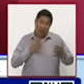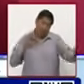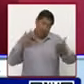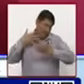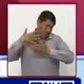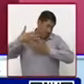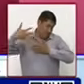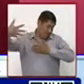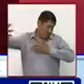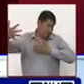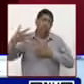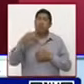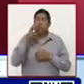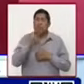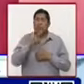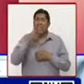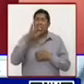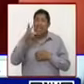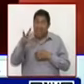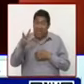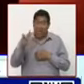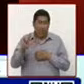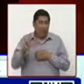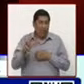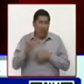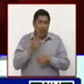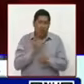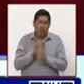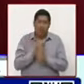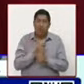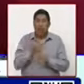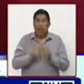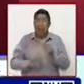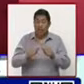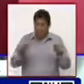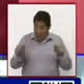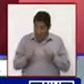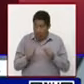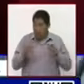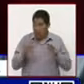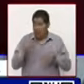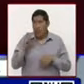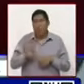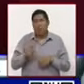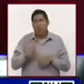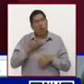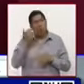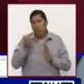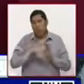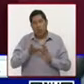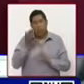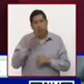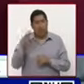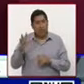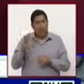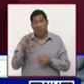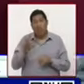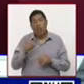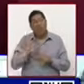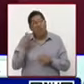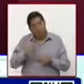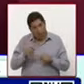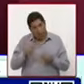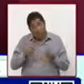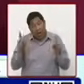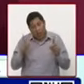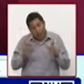tienen cada uno de los parques. Son 23 áreas protegidas y por cada área protegida por lo menos debemos tener de 25 a 30